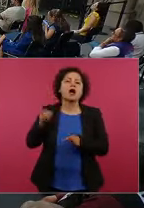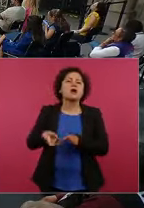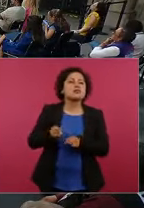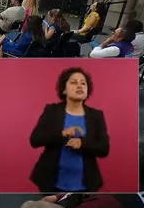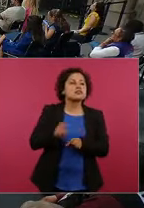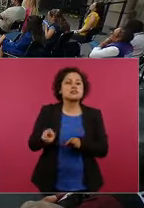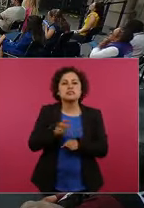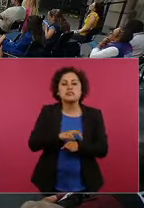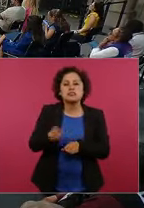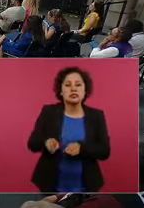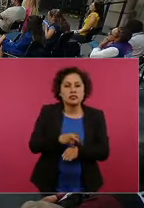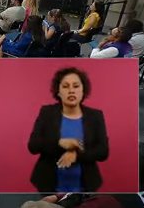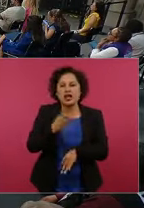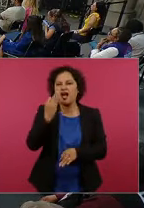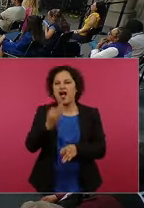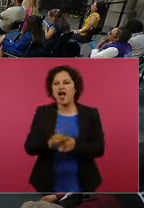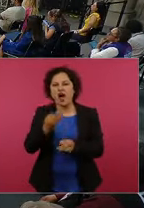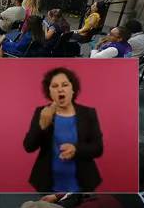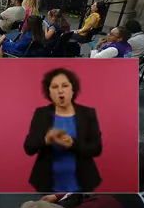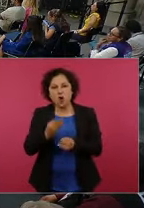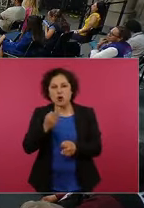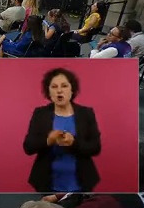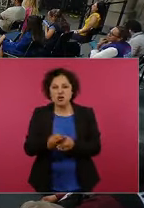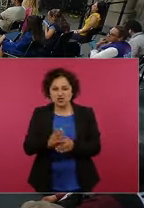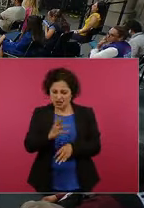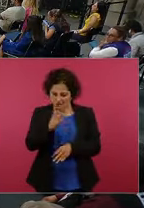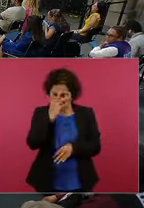Ya ahora son momentos de